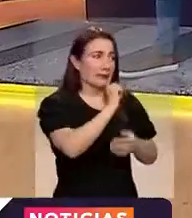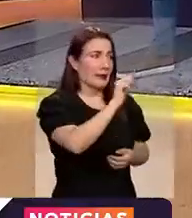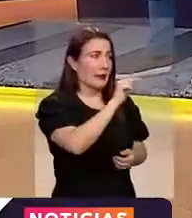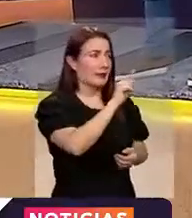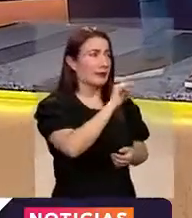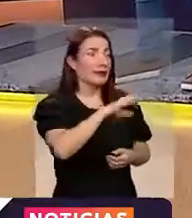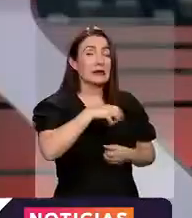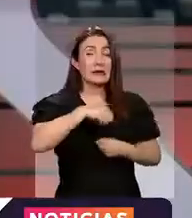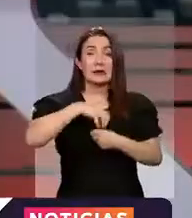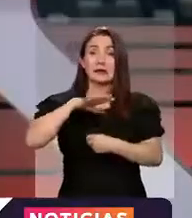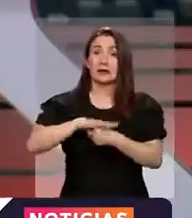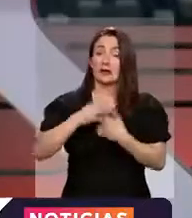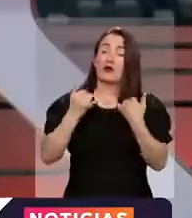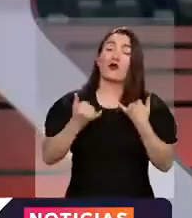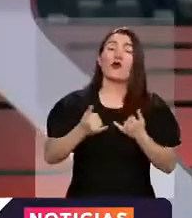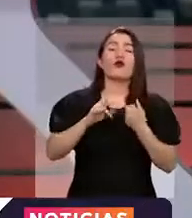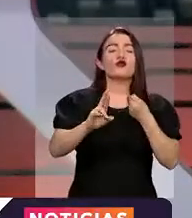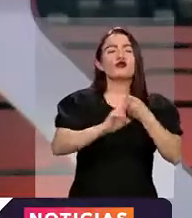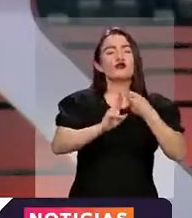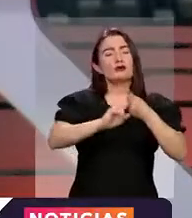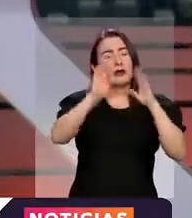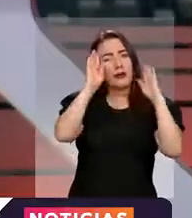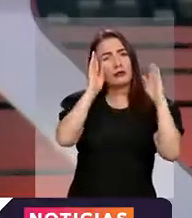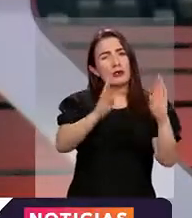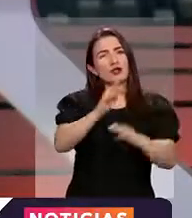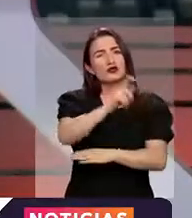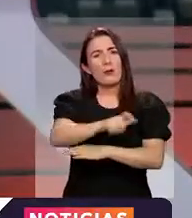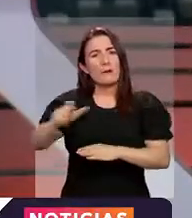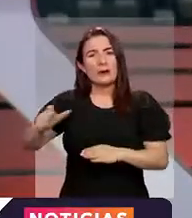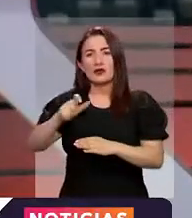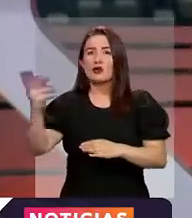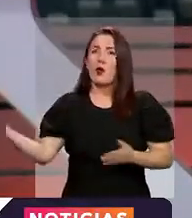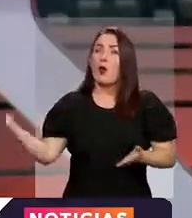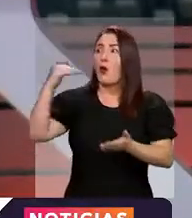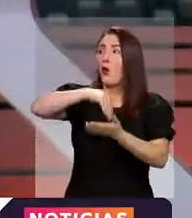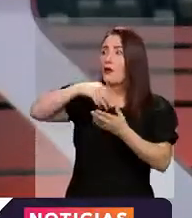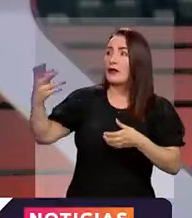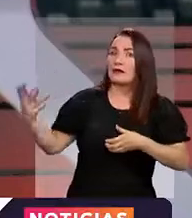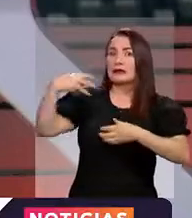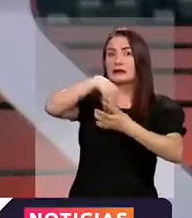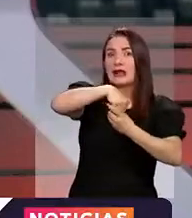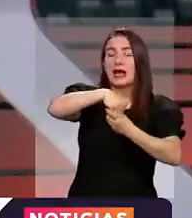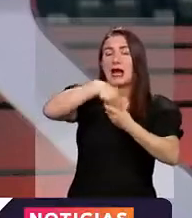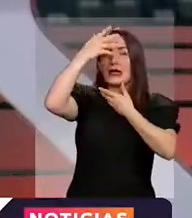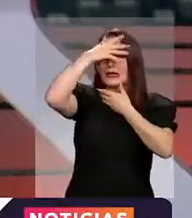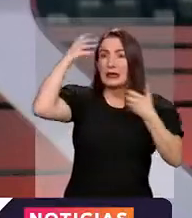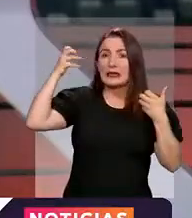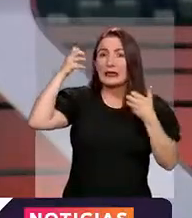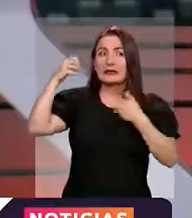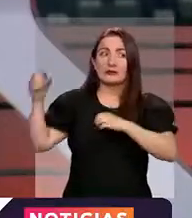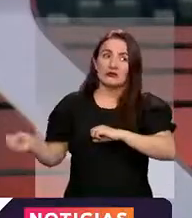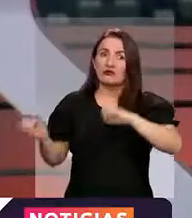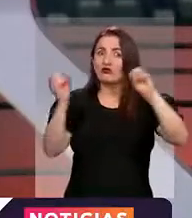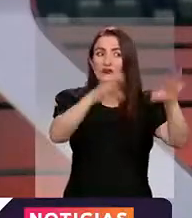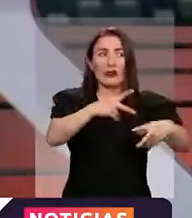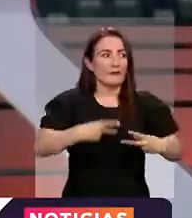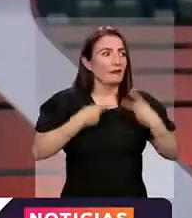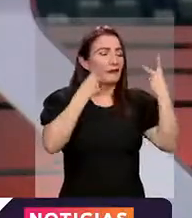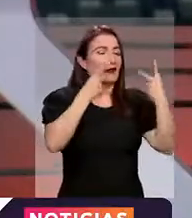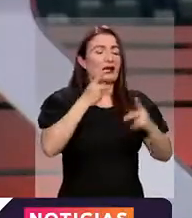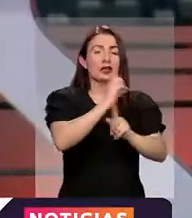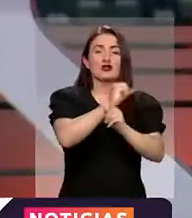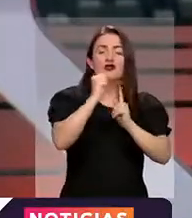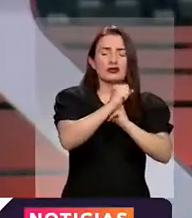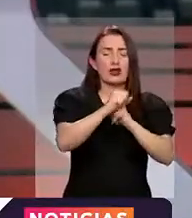si el distrito precisamente cree una ruta de atención para personas reintegradas o reincorporadas que estén amenazadas por su regreso a la vida civil